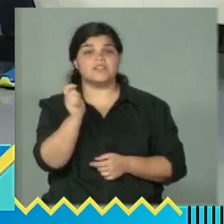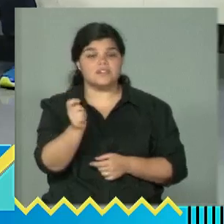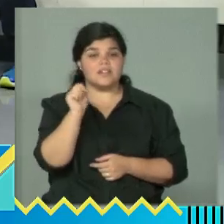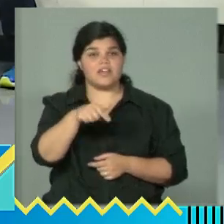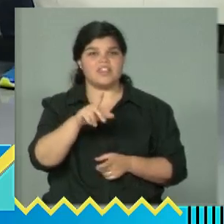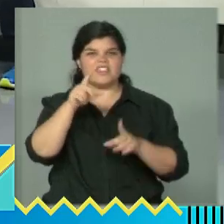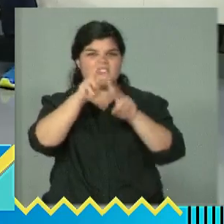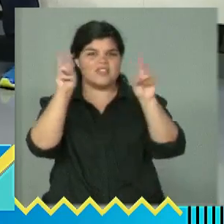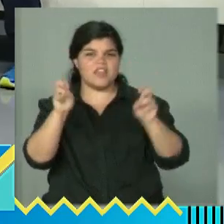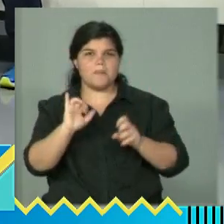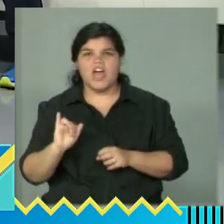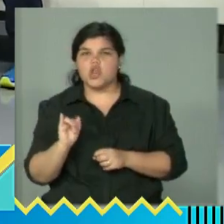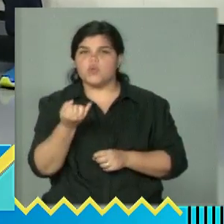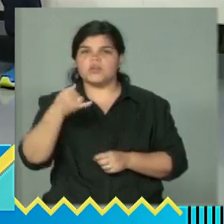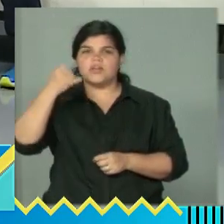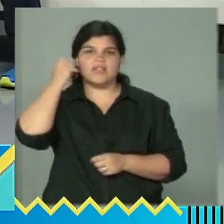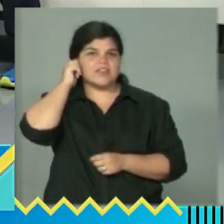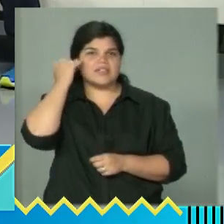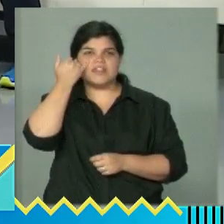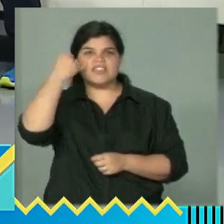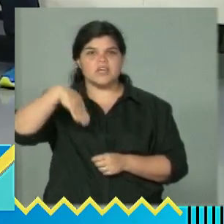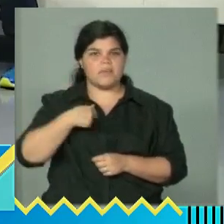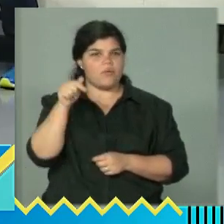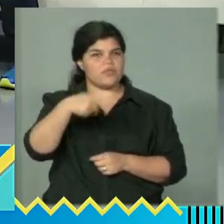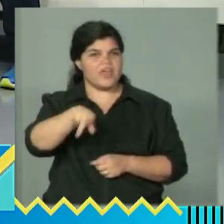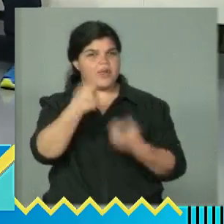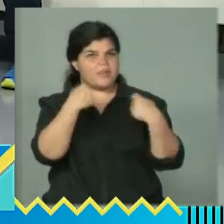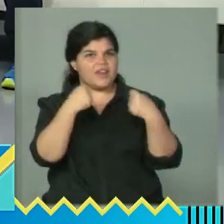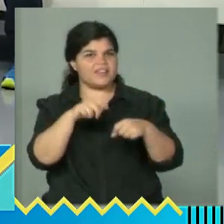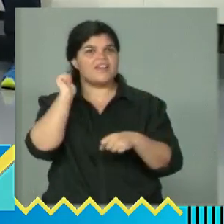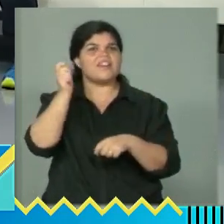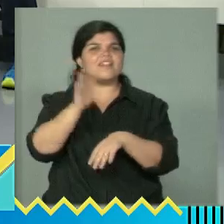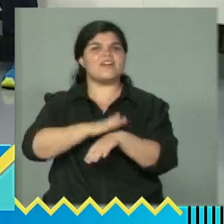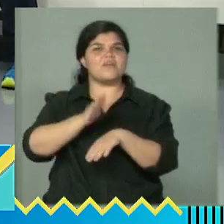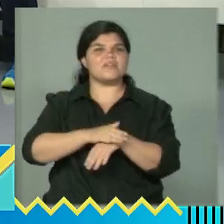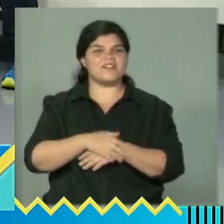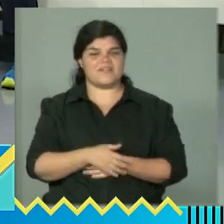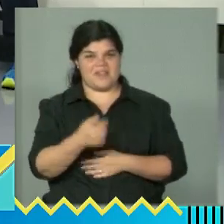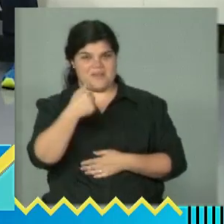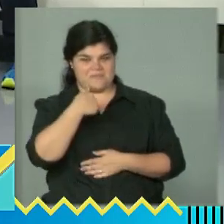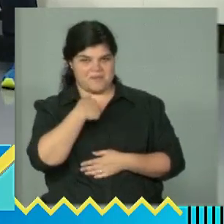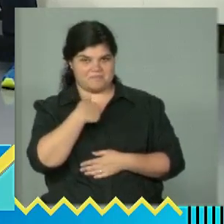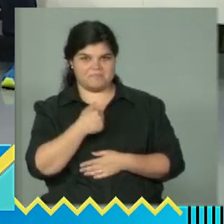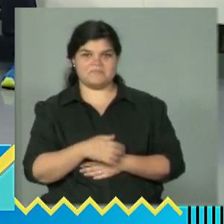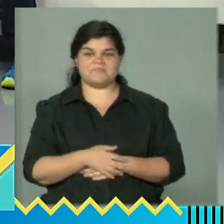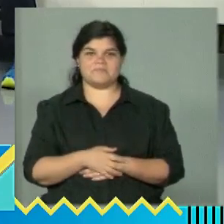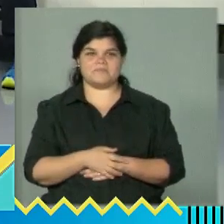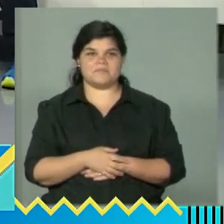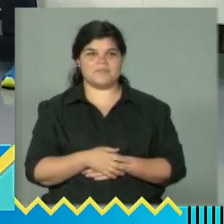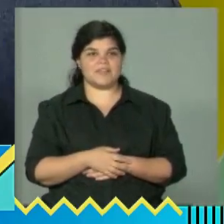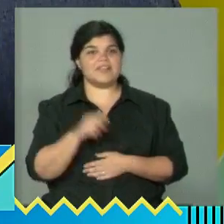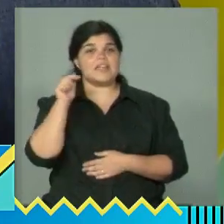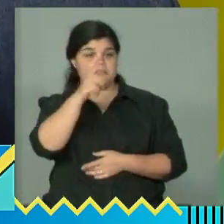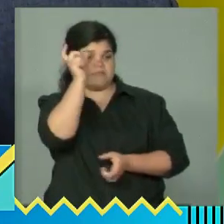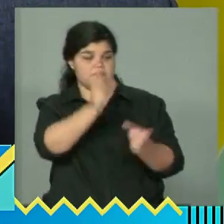de NutriGym? ¿A quién le tocaba esa parte? Que lo estuvieron practicando. A mí, en el vos. Practicando. De que